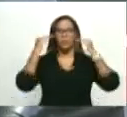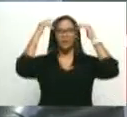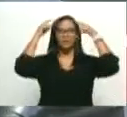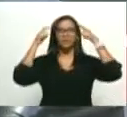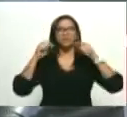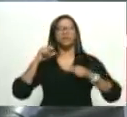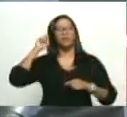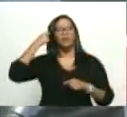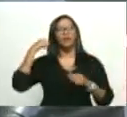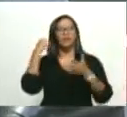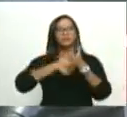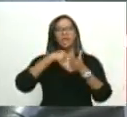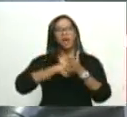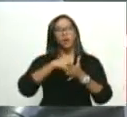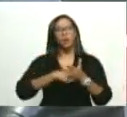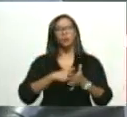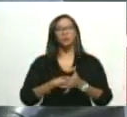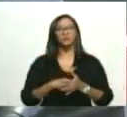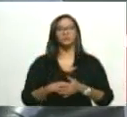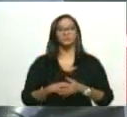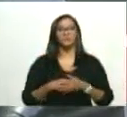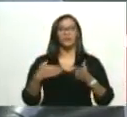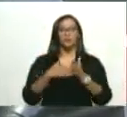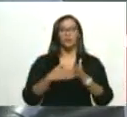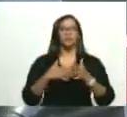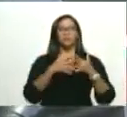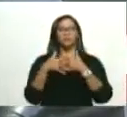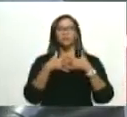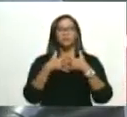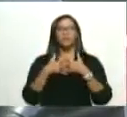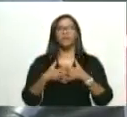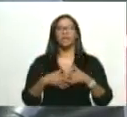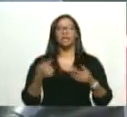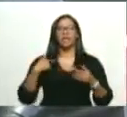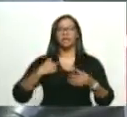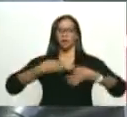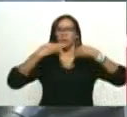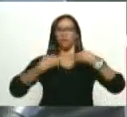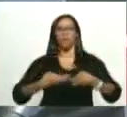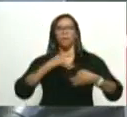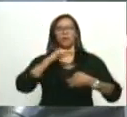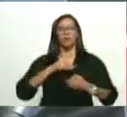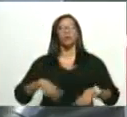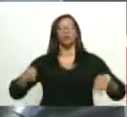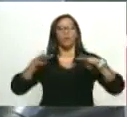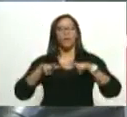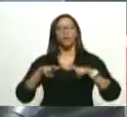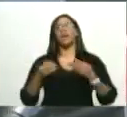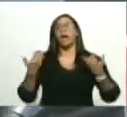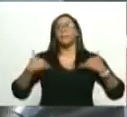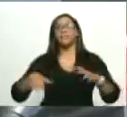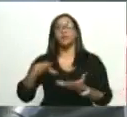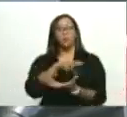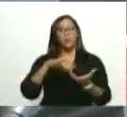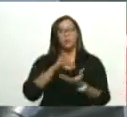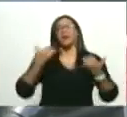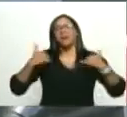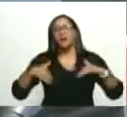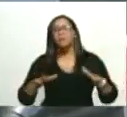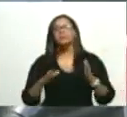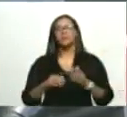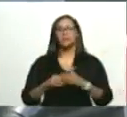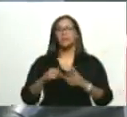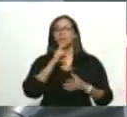recordar esa lucha, la necesidad de esa lucha contra el imperialismo, de mantener firme nuestras convicciones a pesar de las adversidades, a pesar de todos los